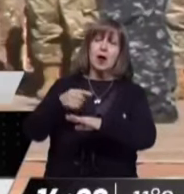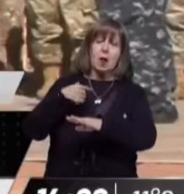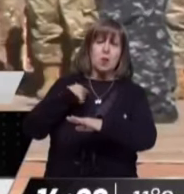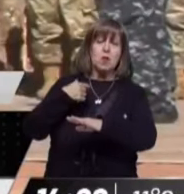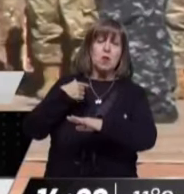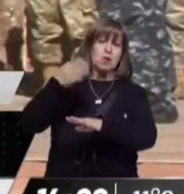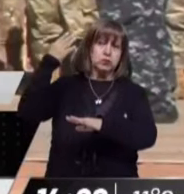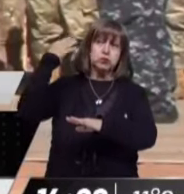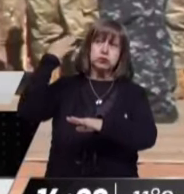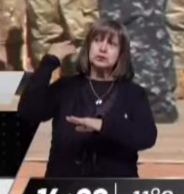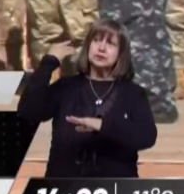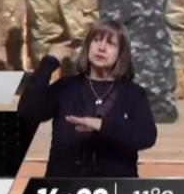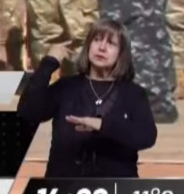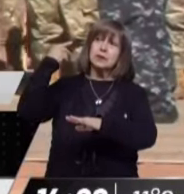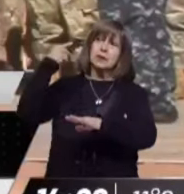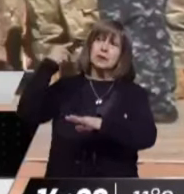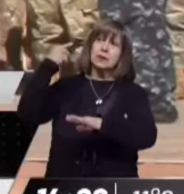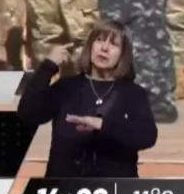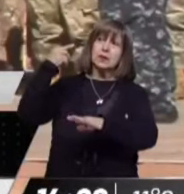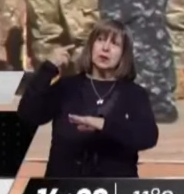cuando era